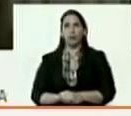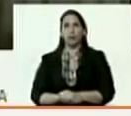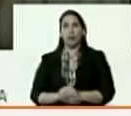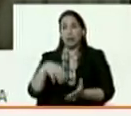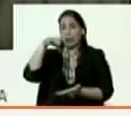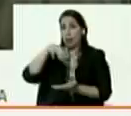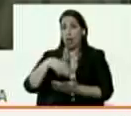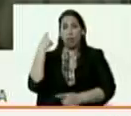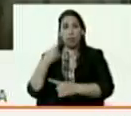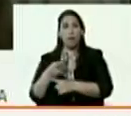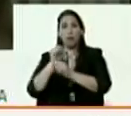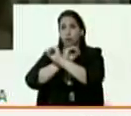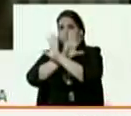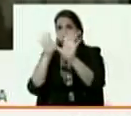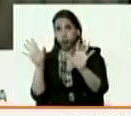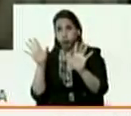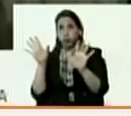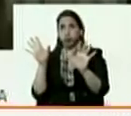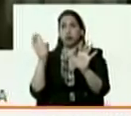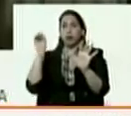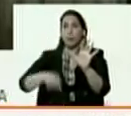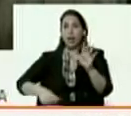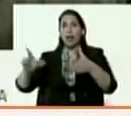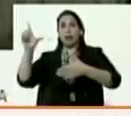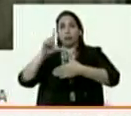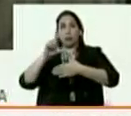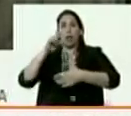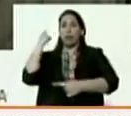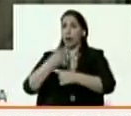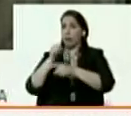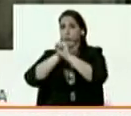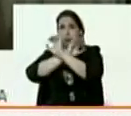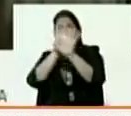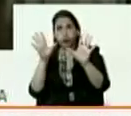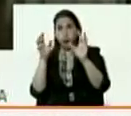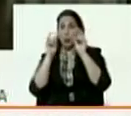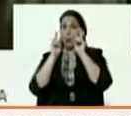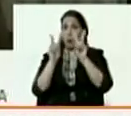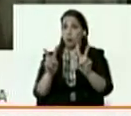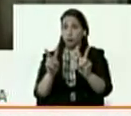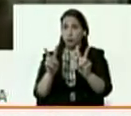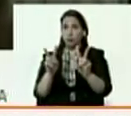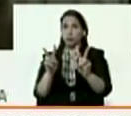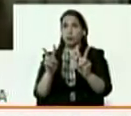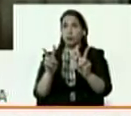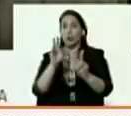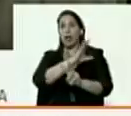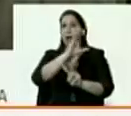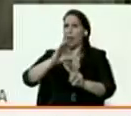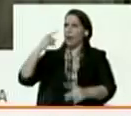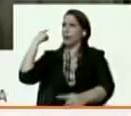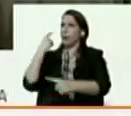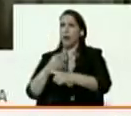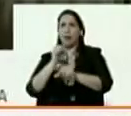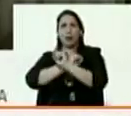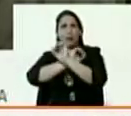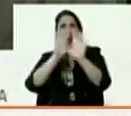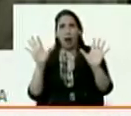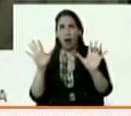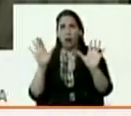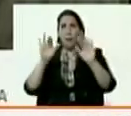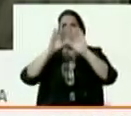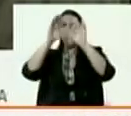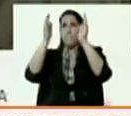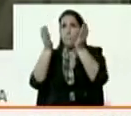debe tenerlo claro, Latinoamérica debe tenerlo claro, el Caribe debe tenerlo claro, el